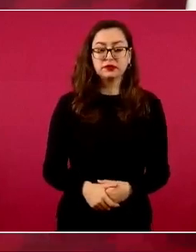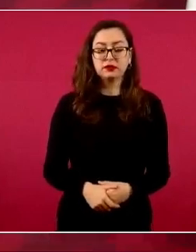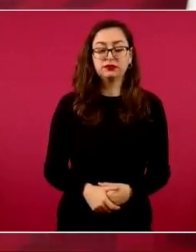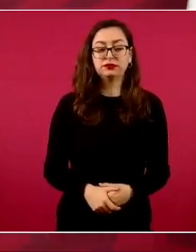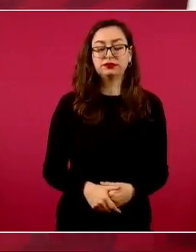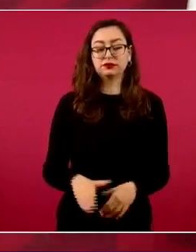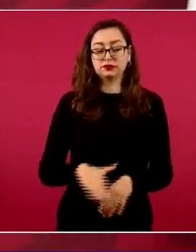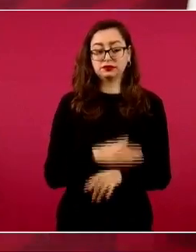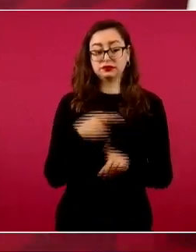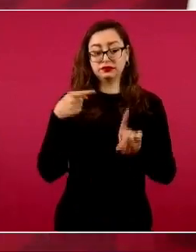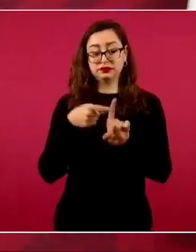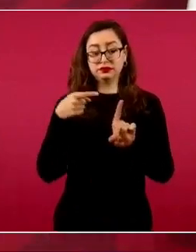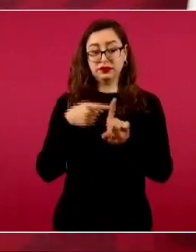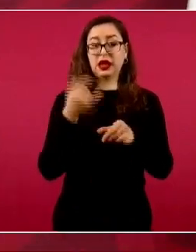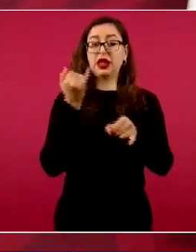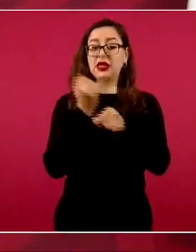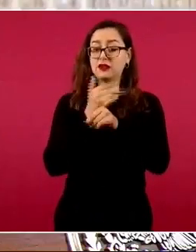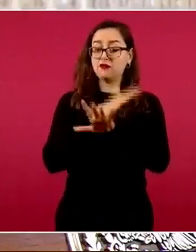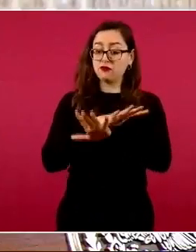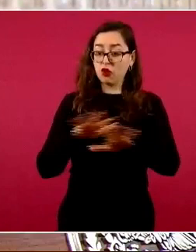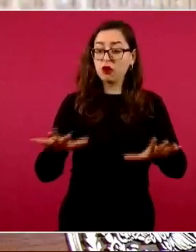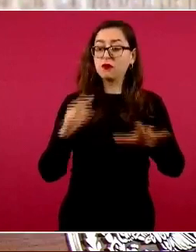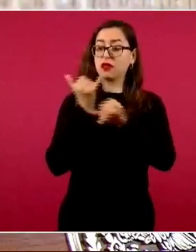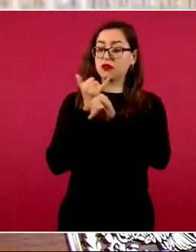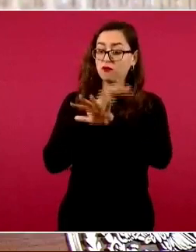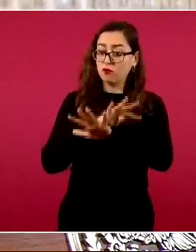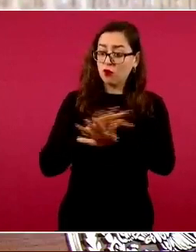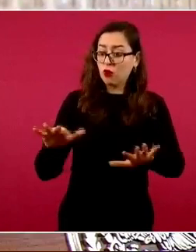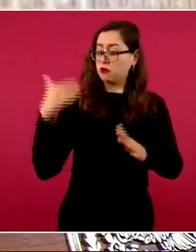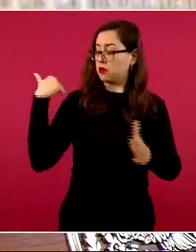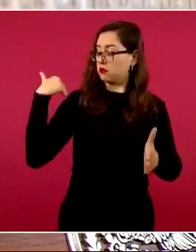Judicial, que se hablara tanto.